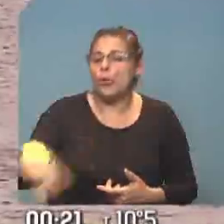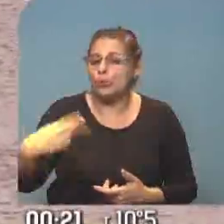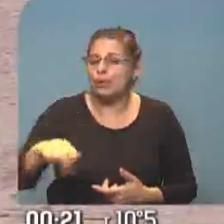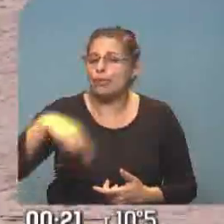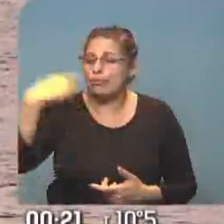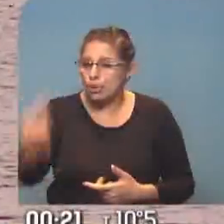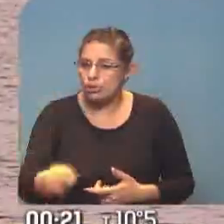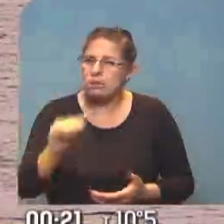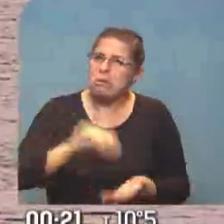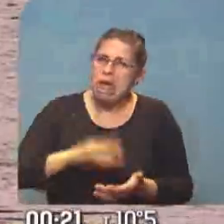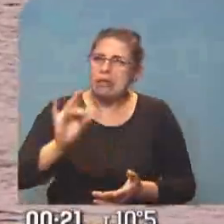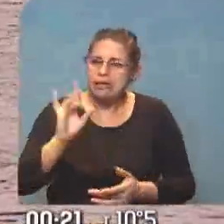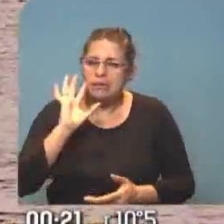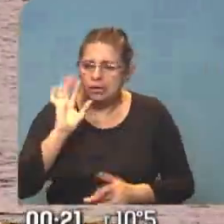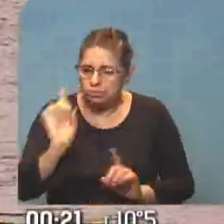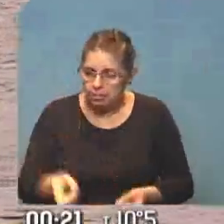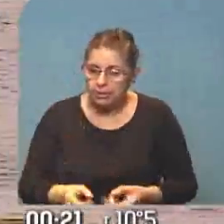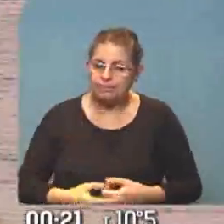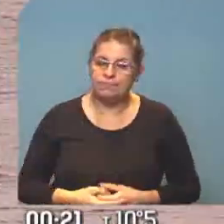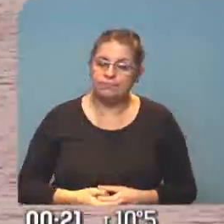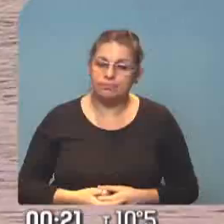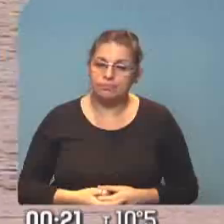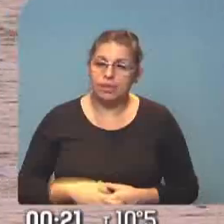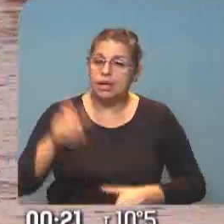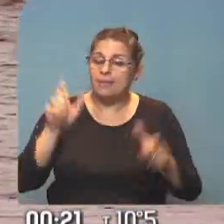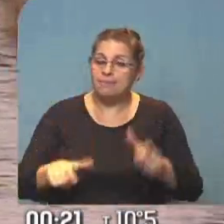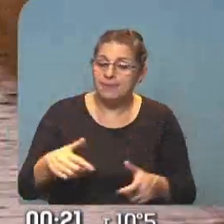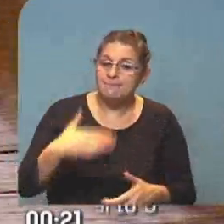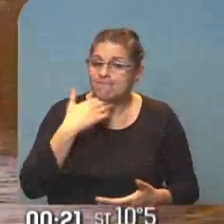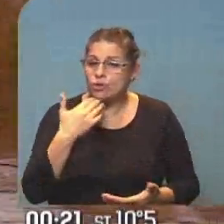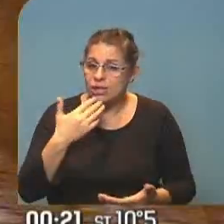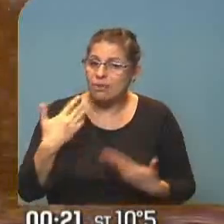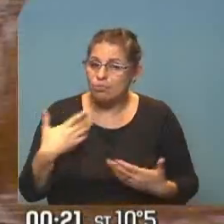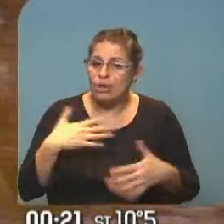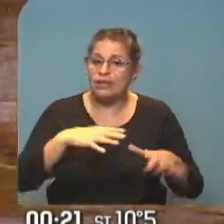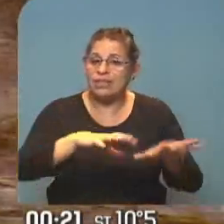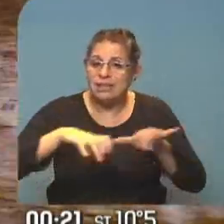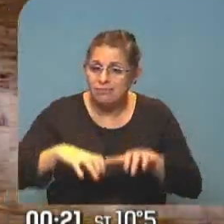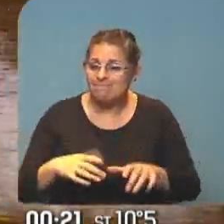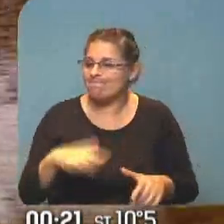parte de diciembre, que la gente, la verdad, que no se sabe si se va a poder sembrar.